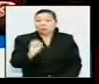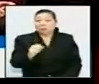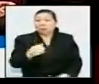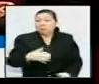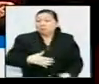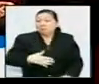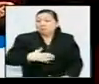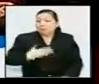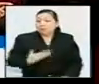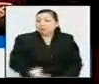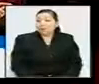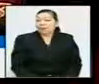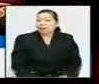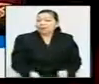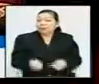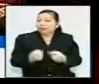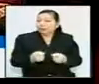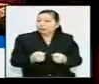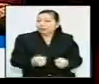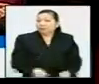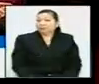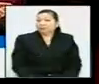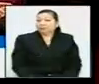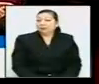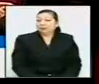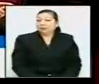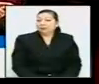para poder presionarlo,